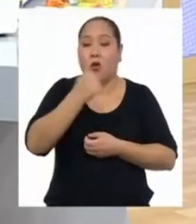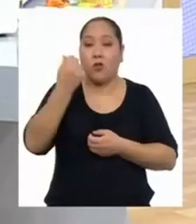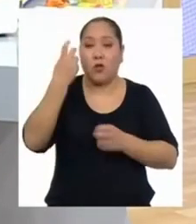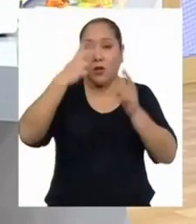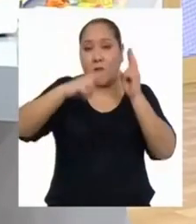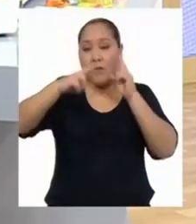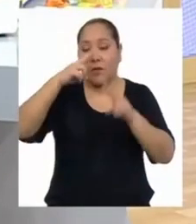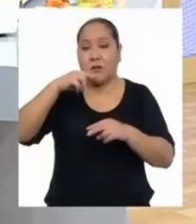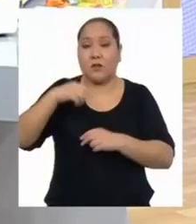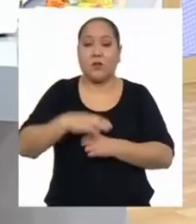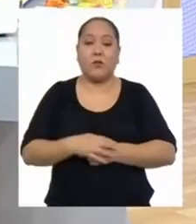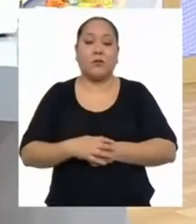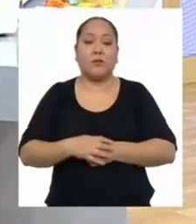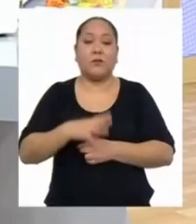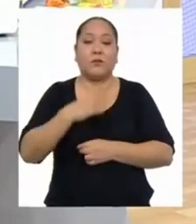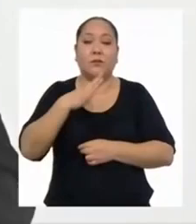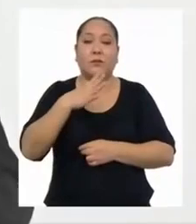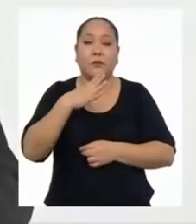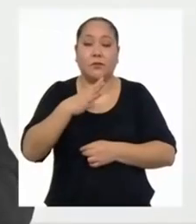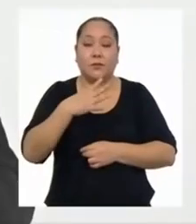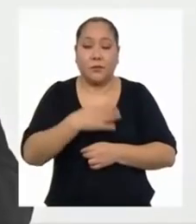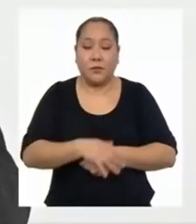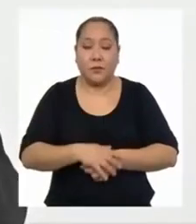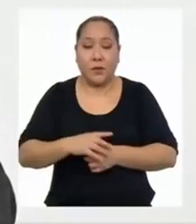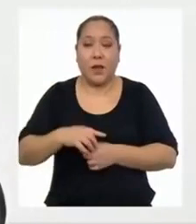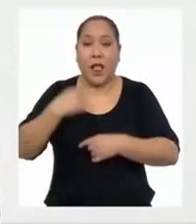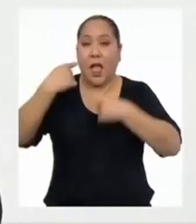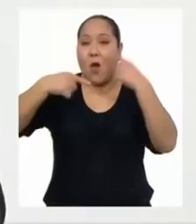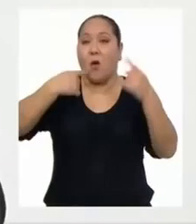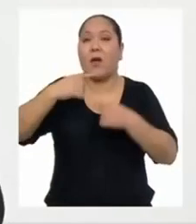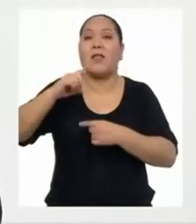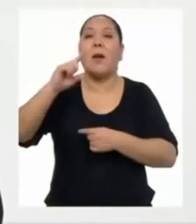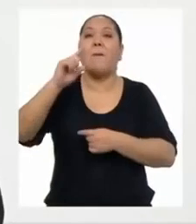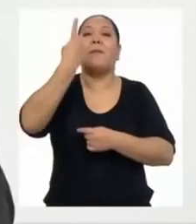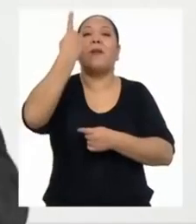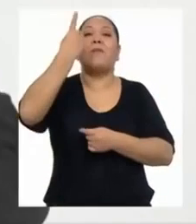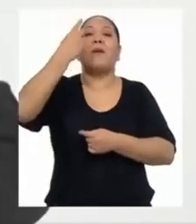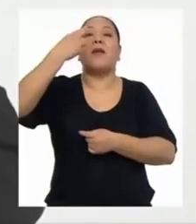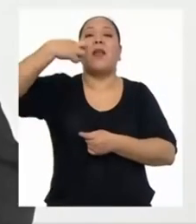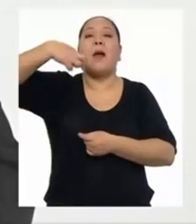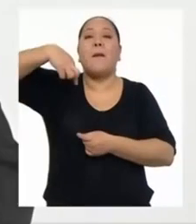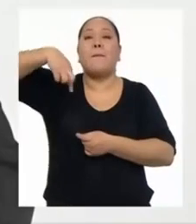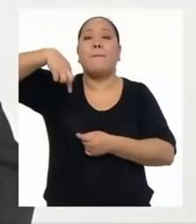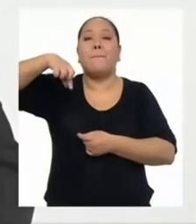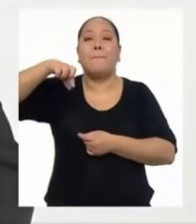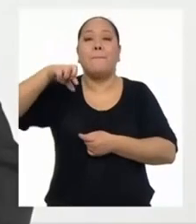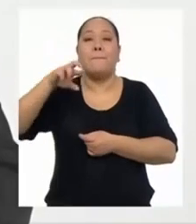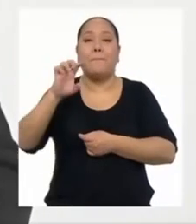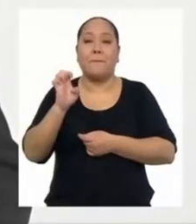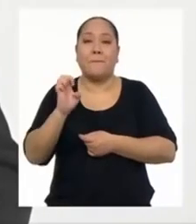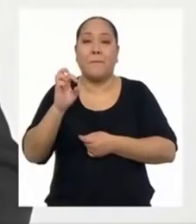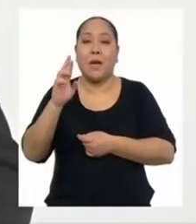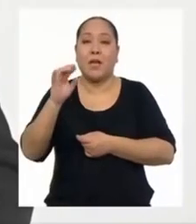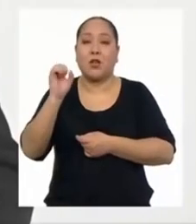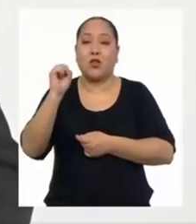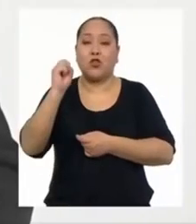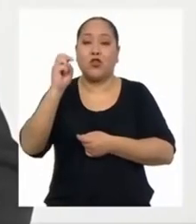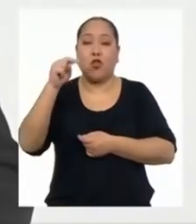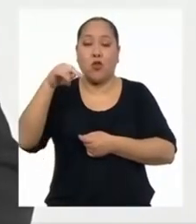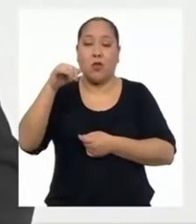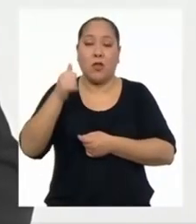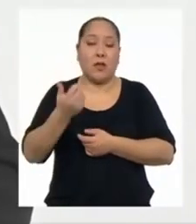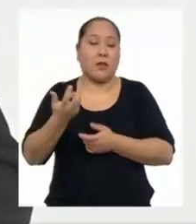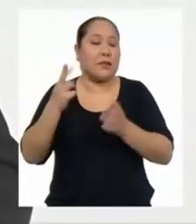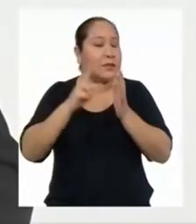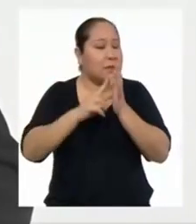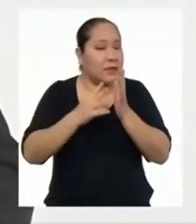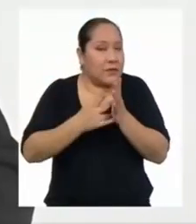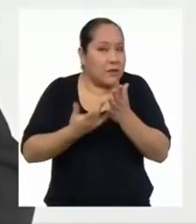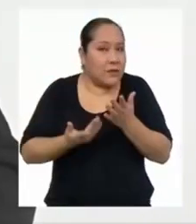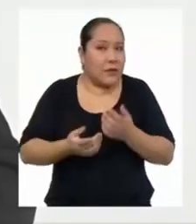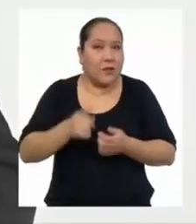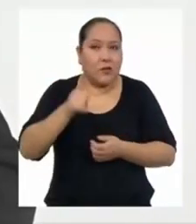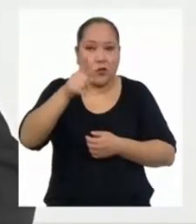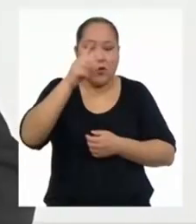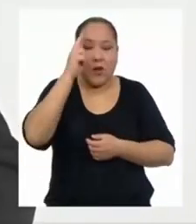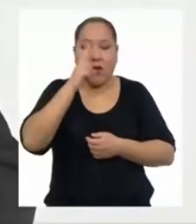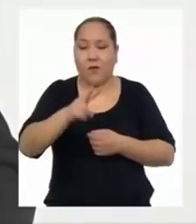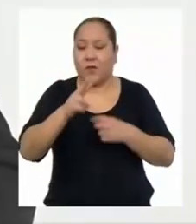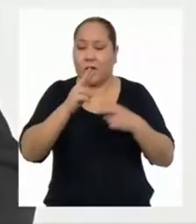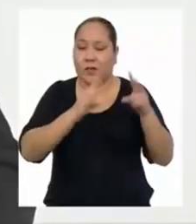narración la cuenta en primera persona. Buena observación, Yanira. Seguro lo notaste por